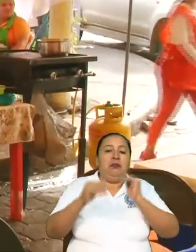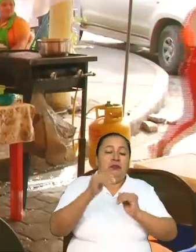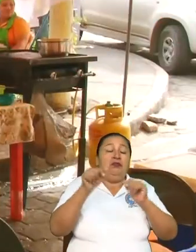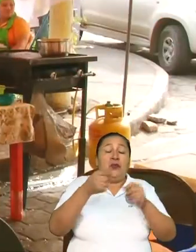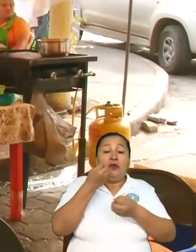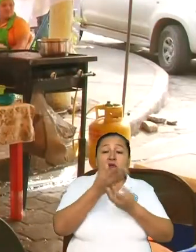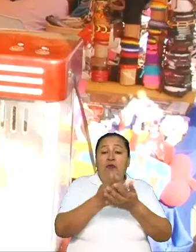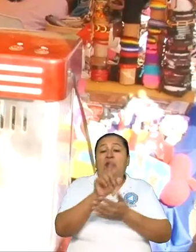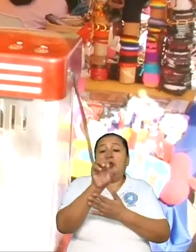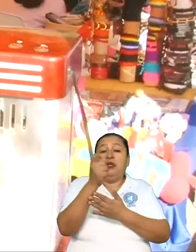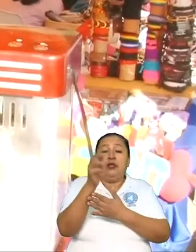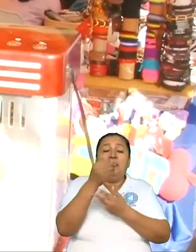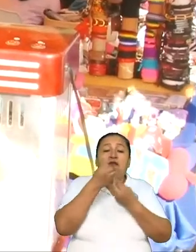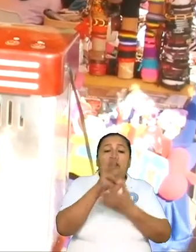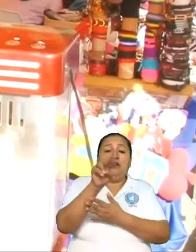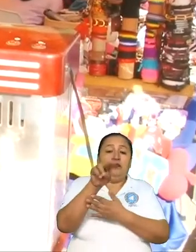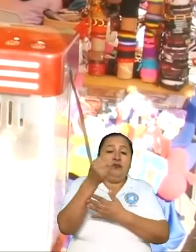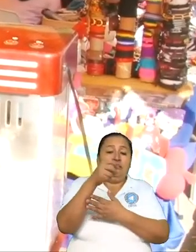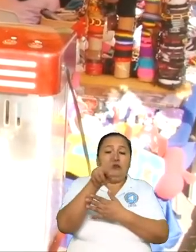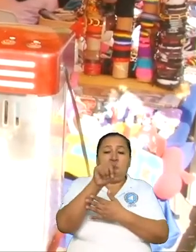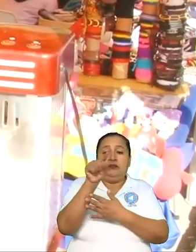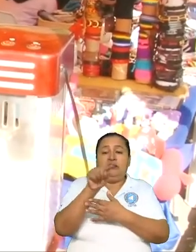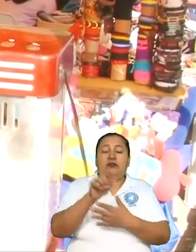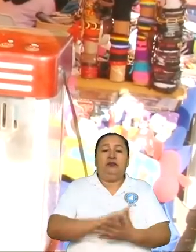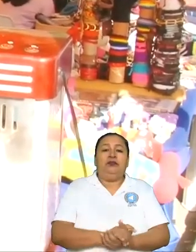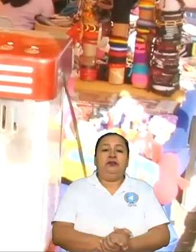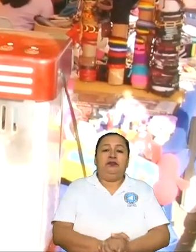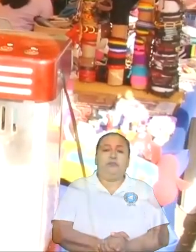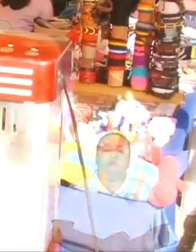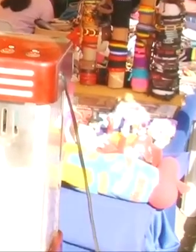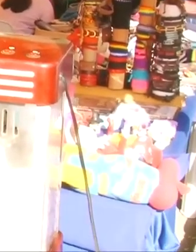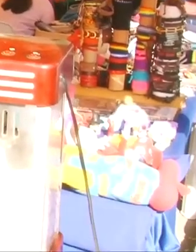Con imágenes de Lester Mora, informó para el canal parlamentario Vanessa Paz.